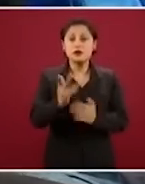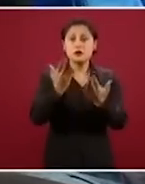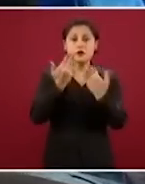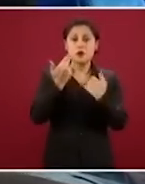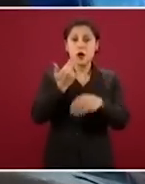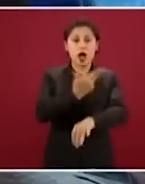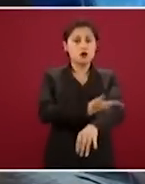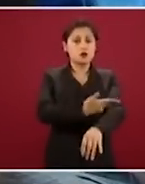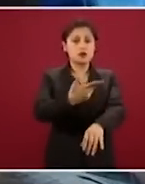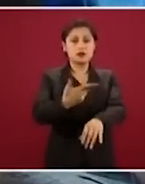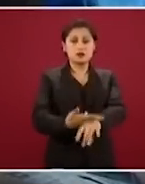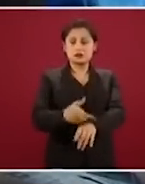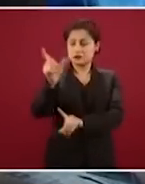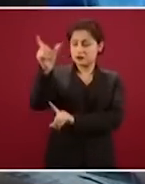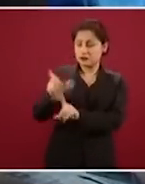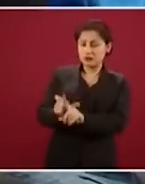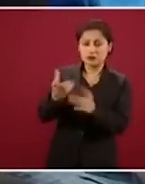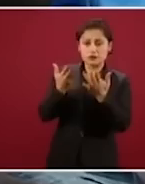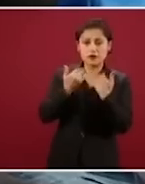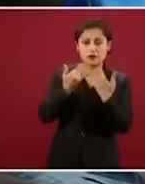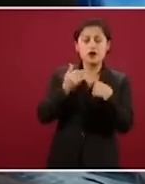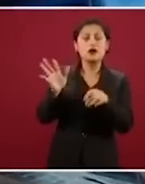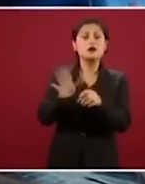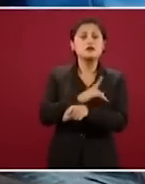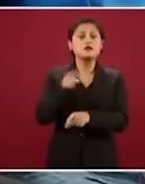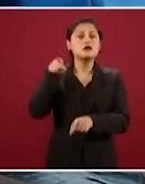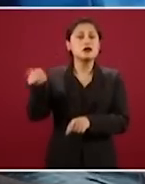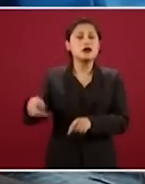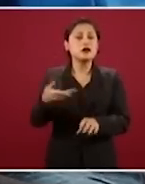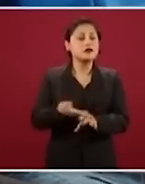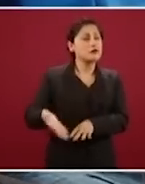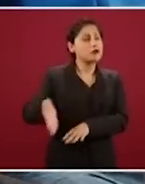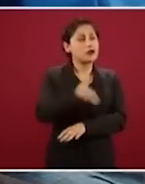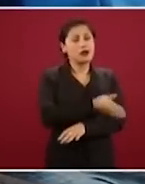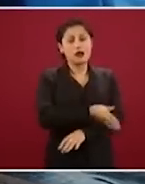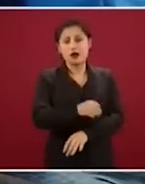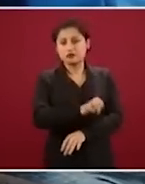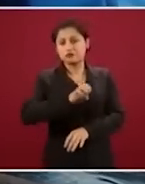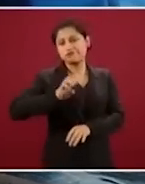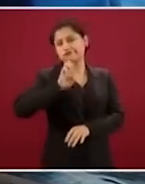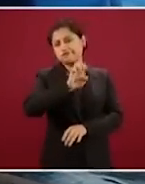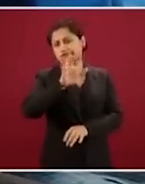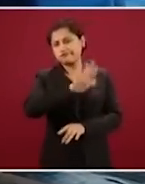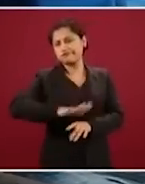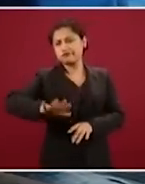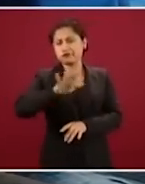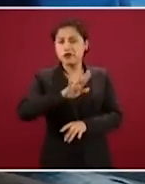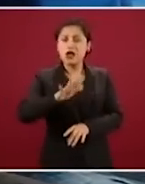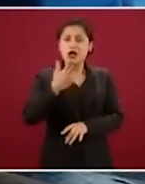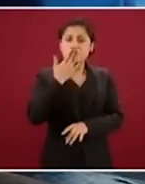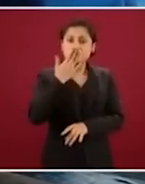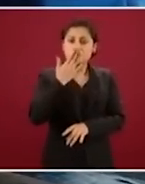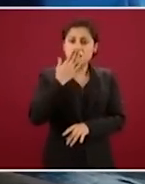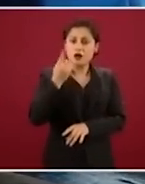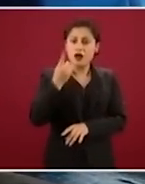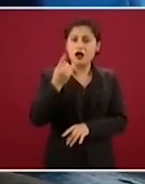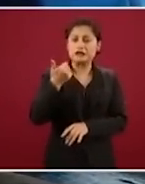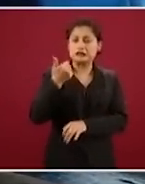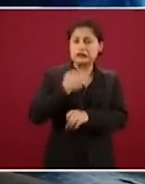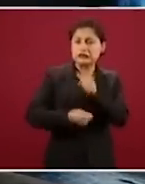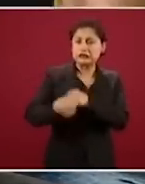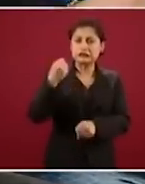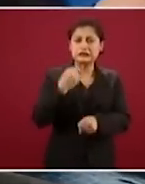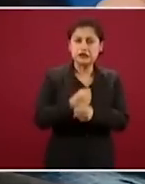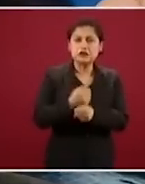honestidad. Solaparon y engañaron al pueblo de Sonora durante un sexenio y lo siguen haciendo. Y se